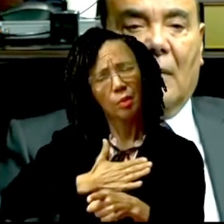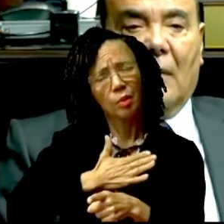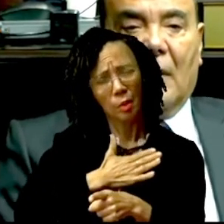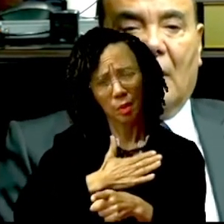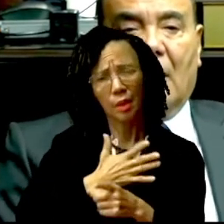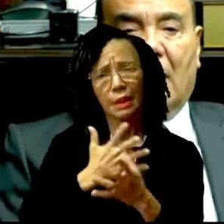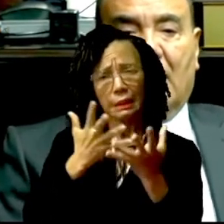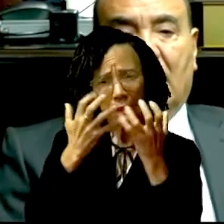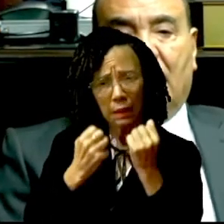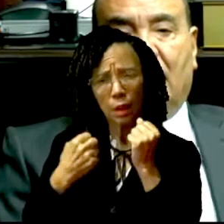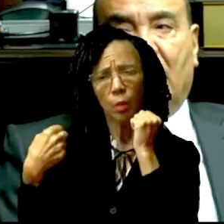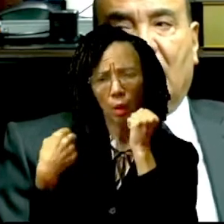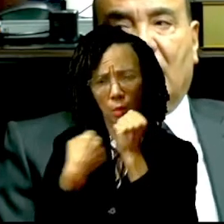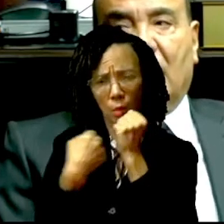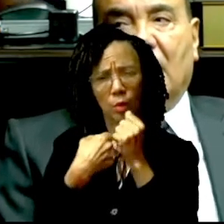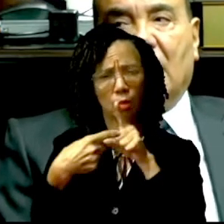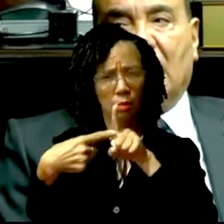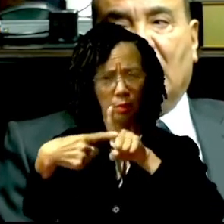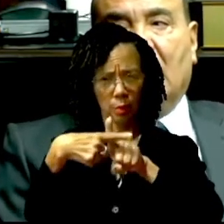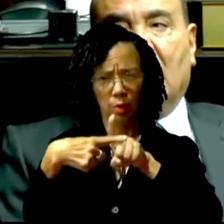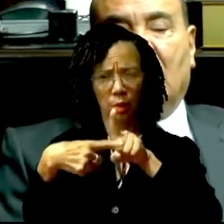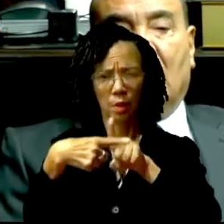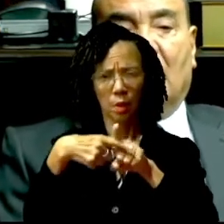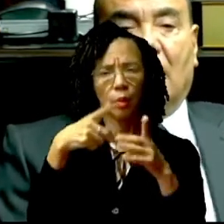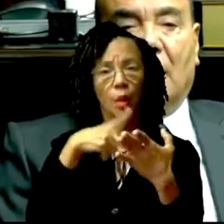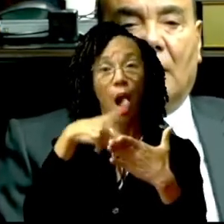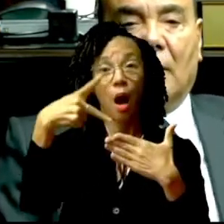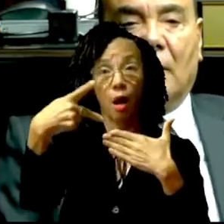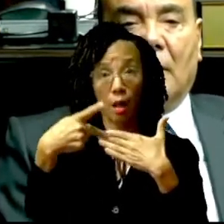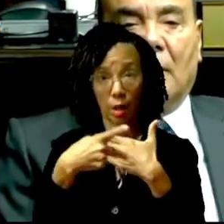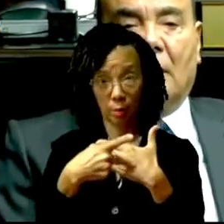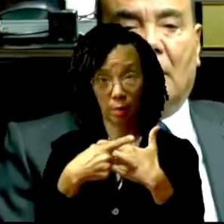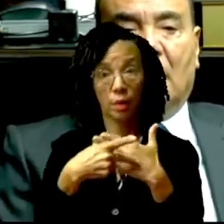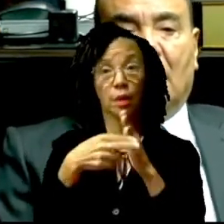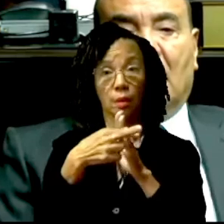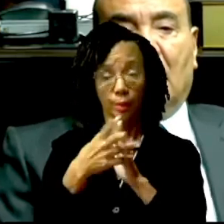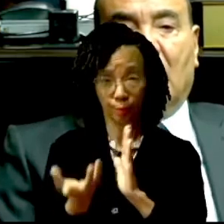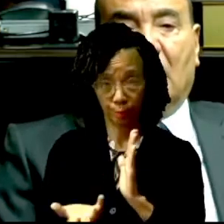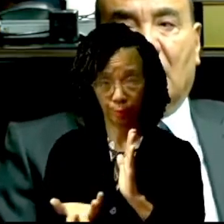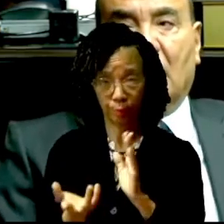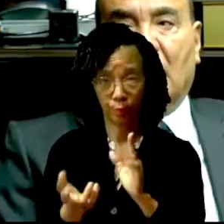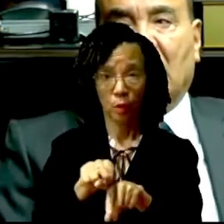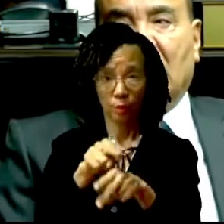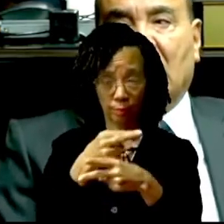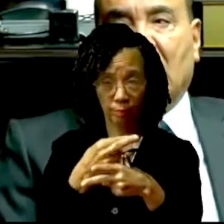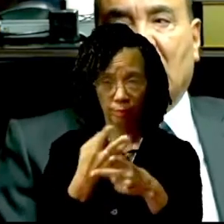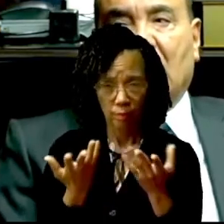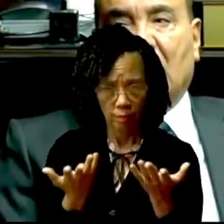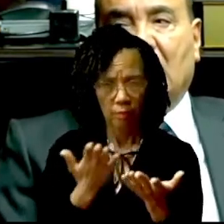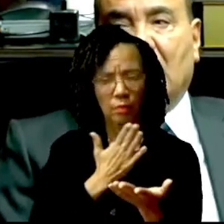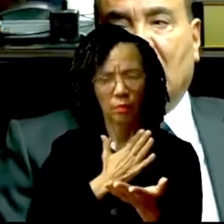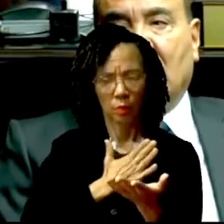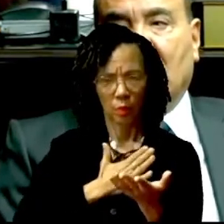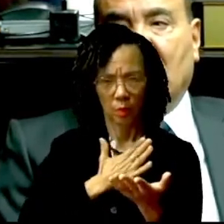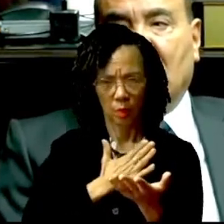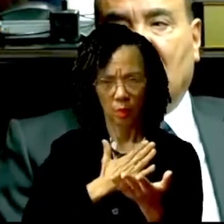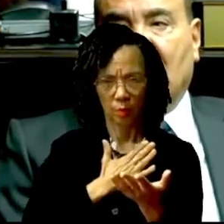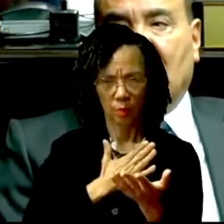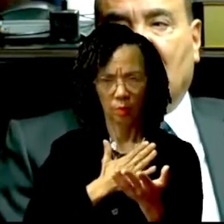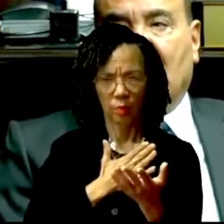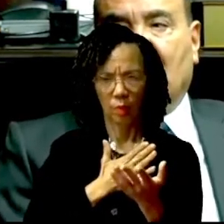de resolución de la exdiputada, la profesora y amiga